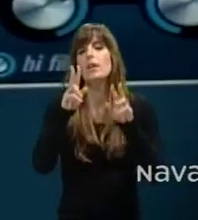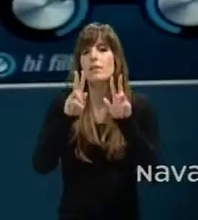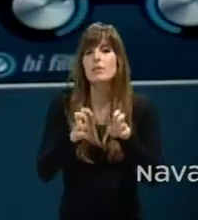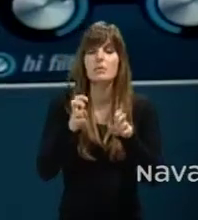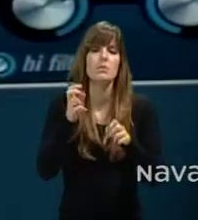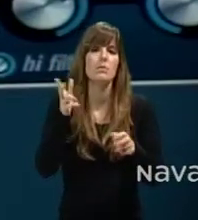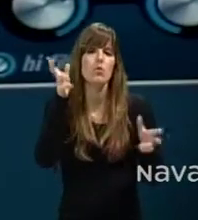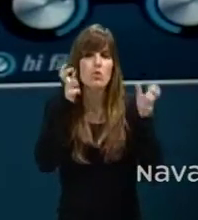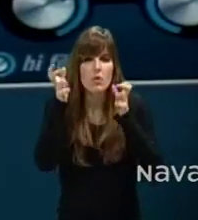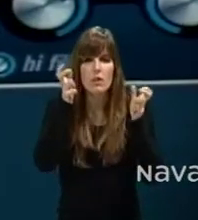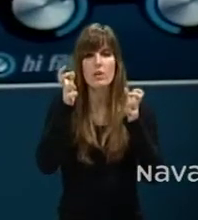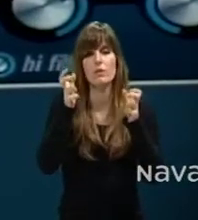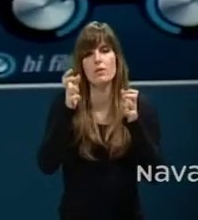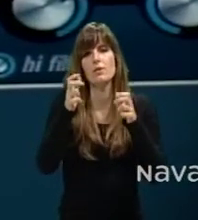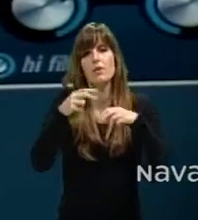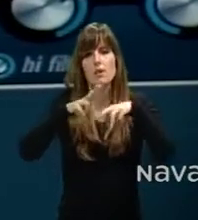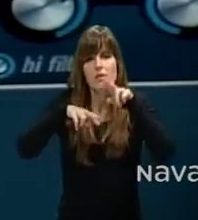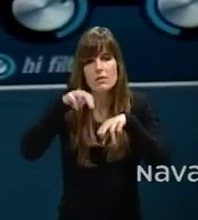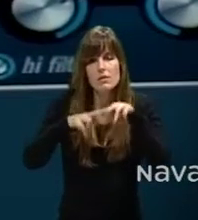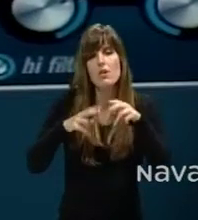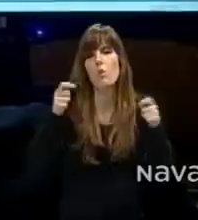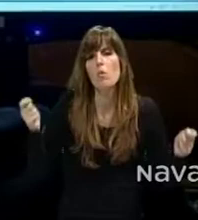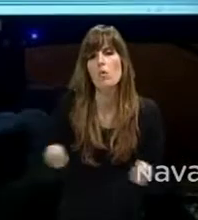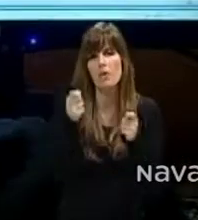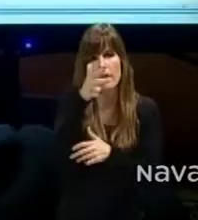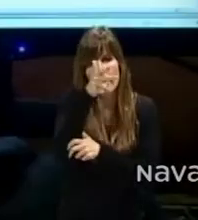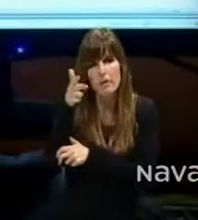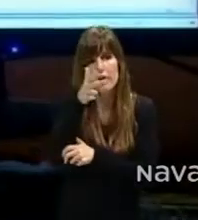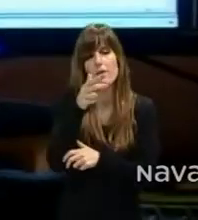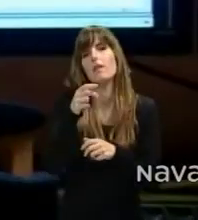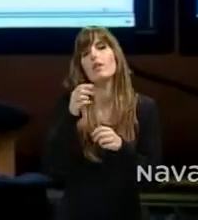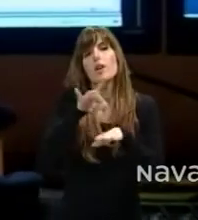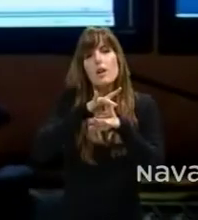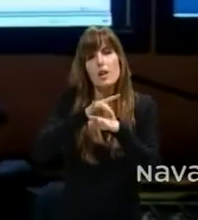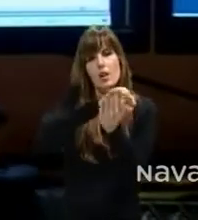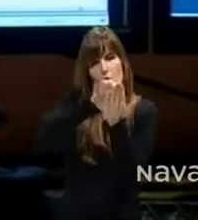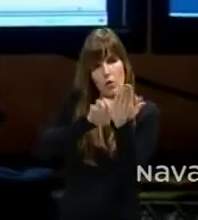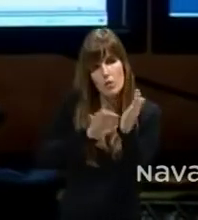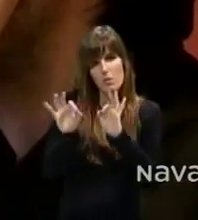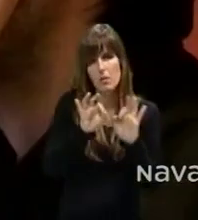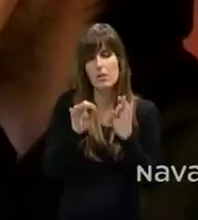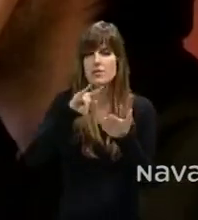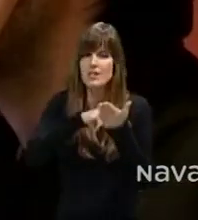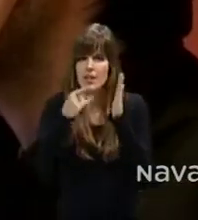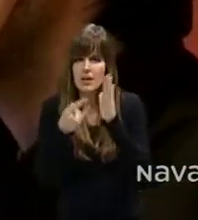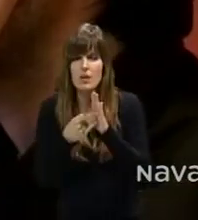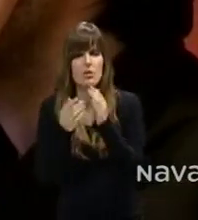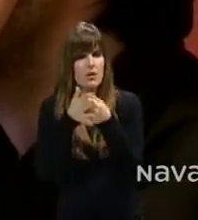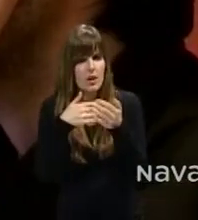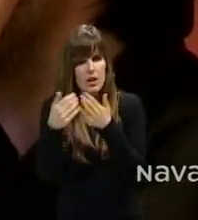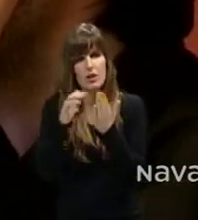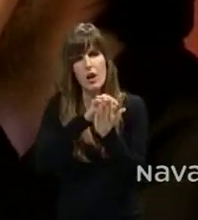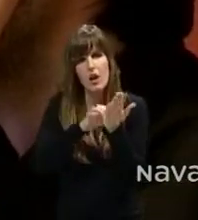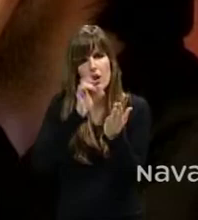diseño, realización, campañas de publicidad como guionistas, realizadores, técnicos, autores, etc.